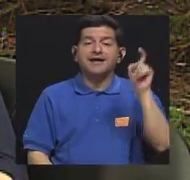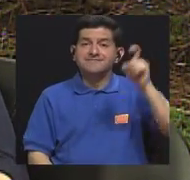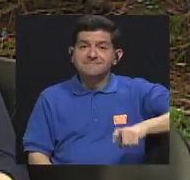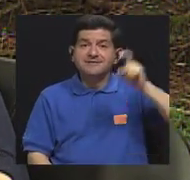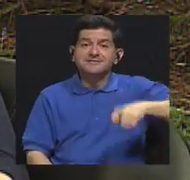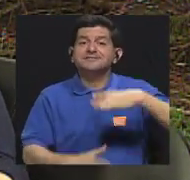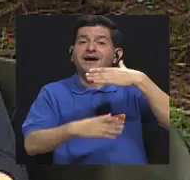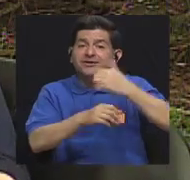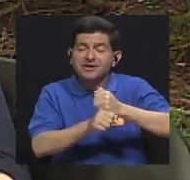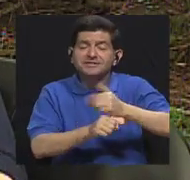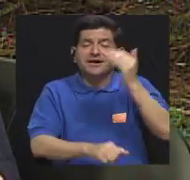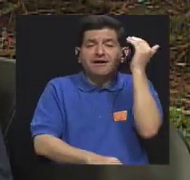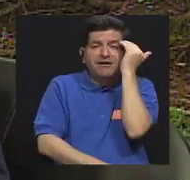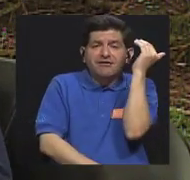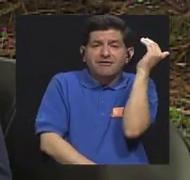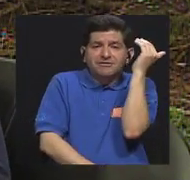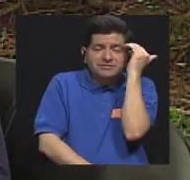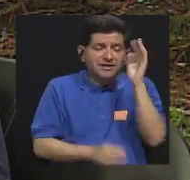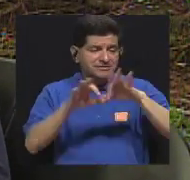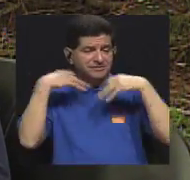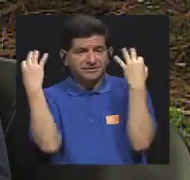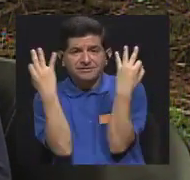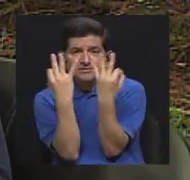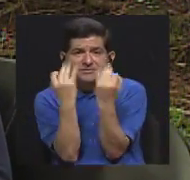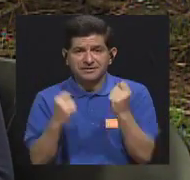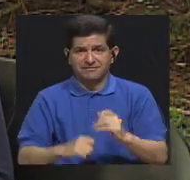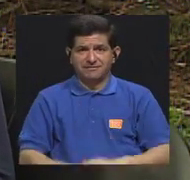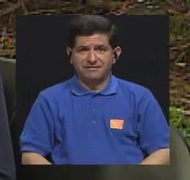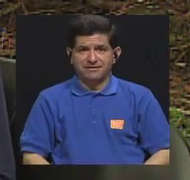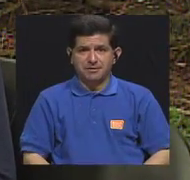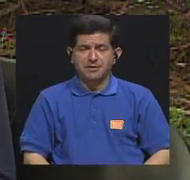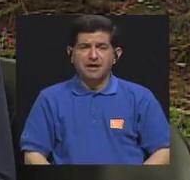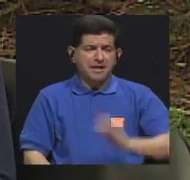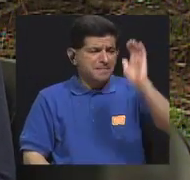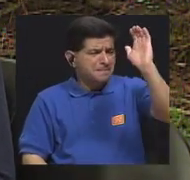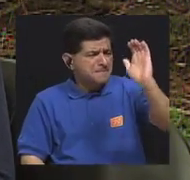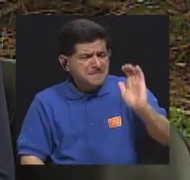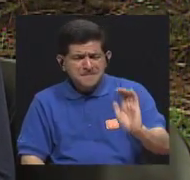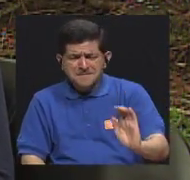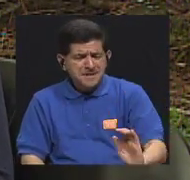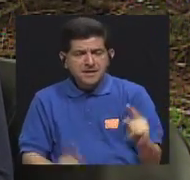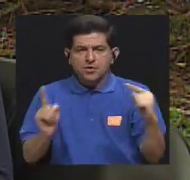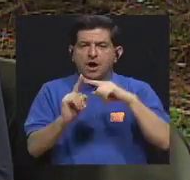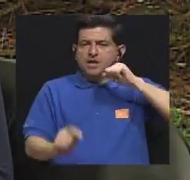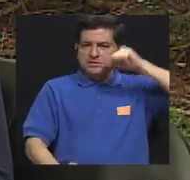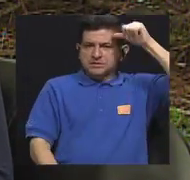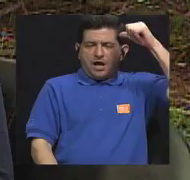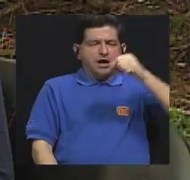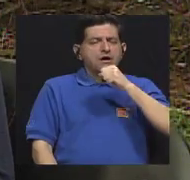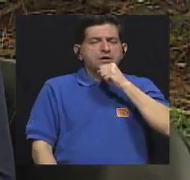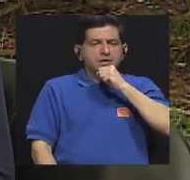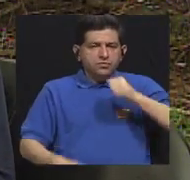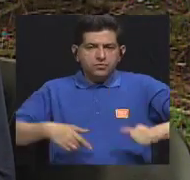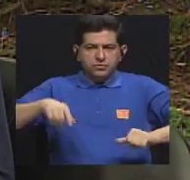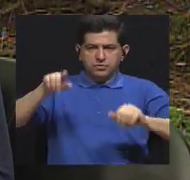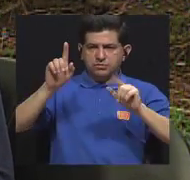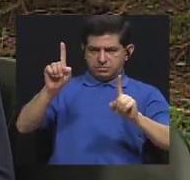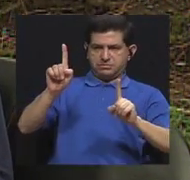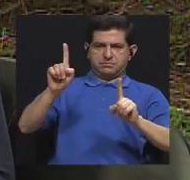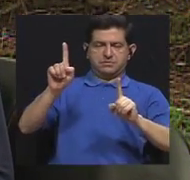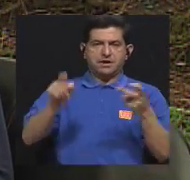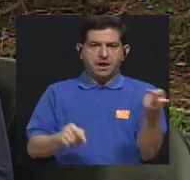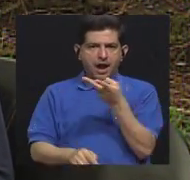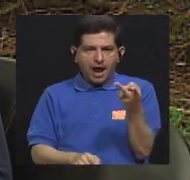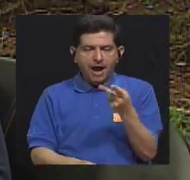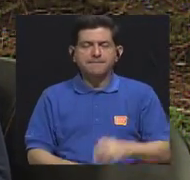haciendo con la concientización de las familias. O sea, desde el más pequeño hasta el adulto mayor, que empiecen